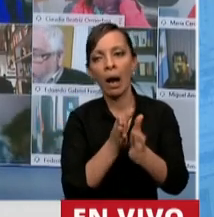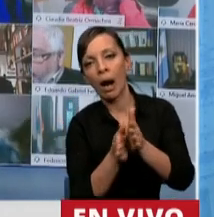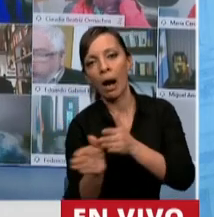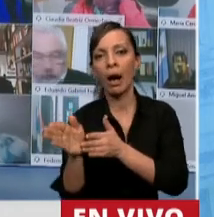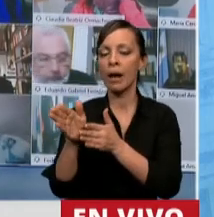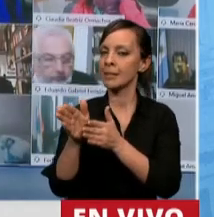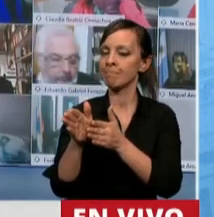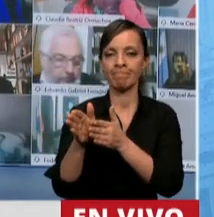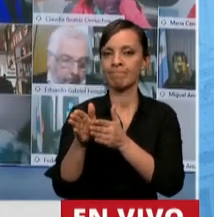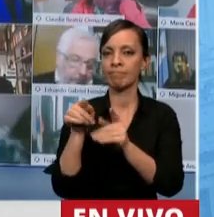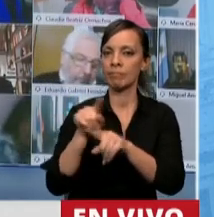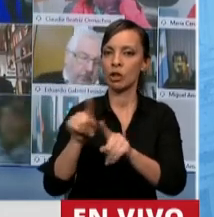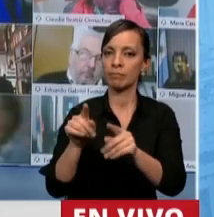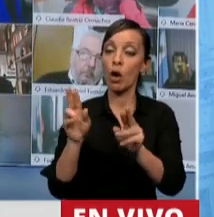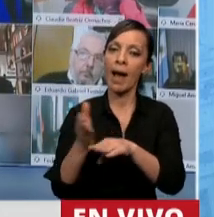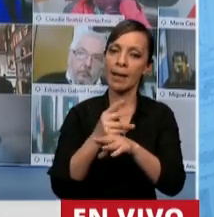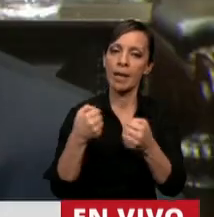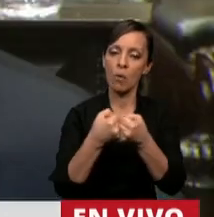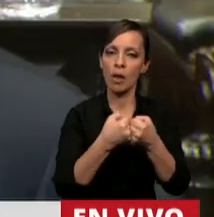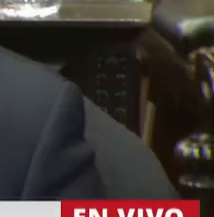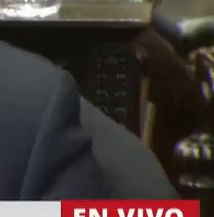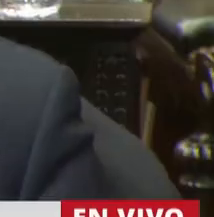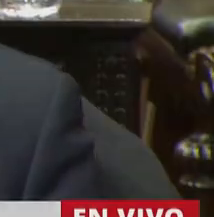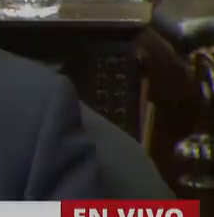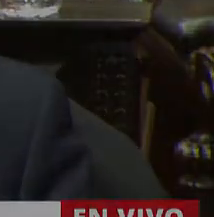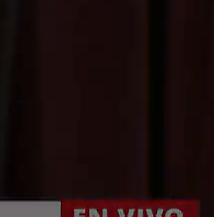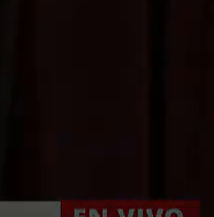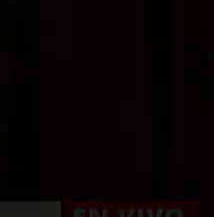esa línea histórica de la Argentina que nos tiene que representar. Muchas gracias. Gracias, diputado.